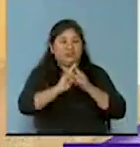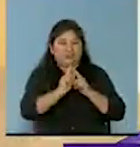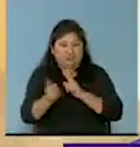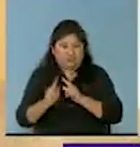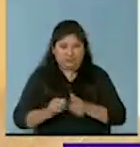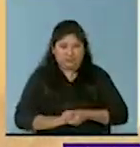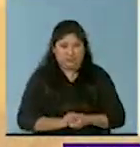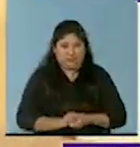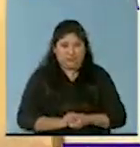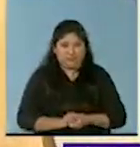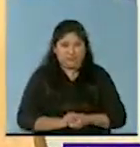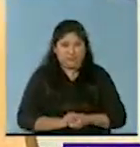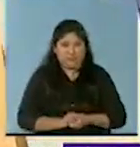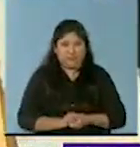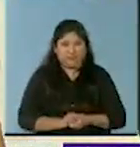y gimnasia de jujuy se preparan para